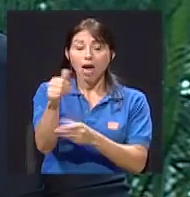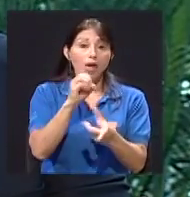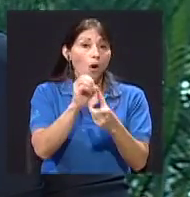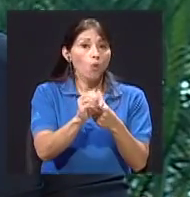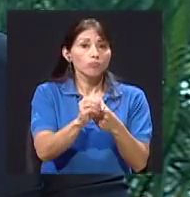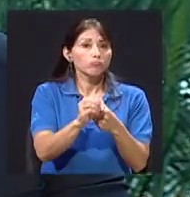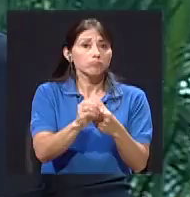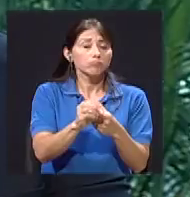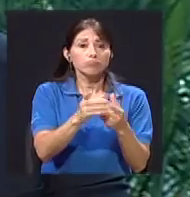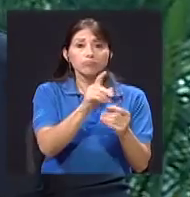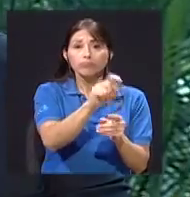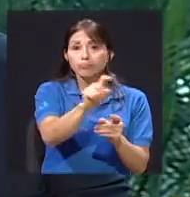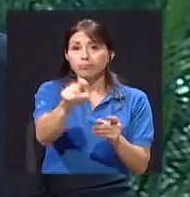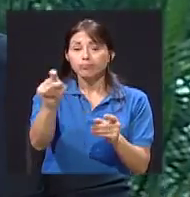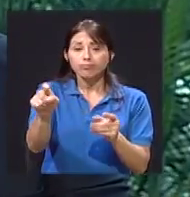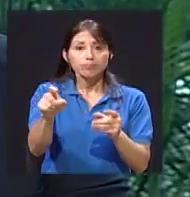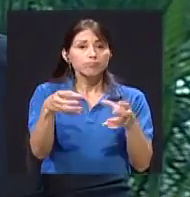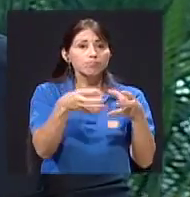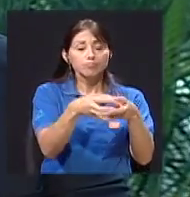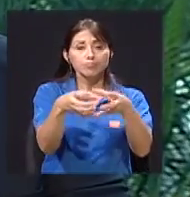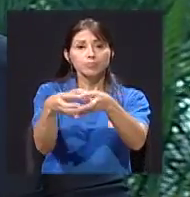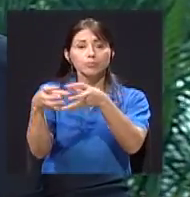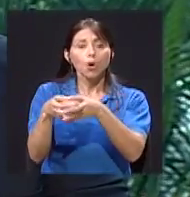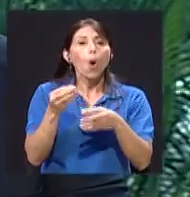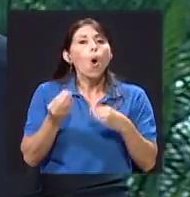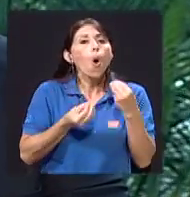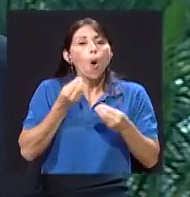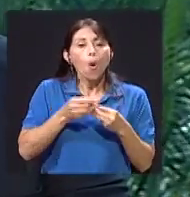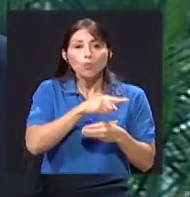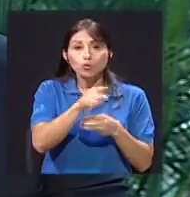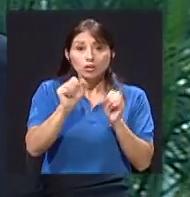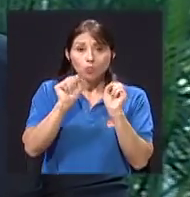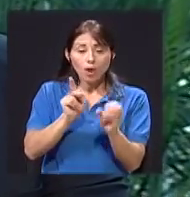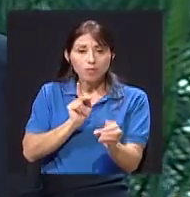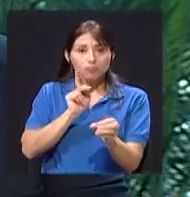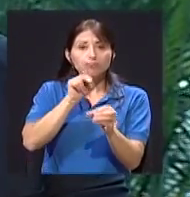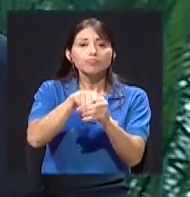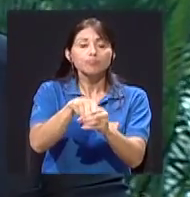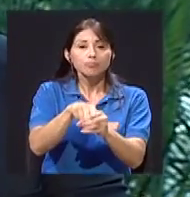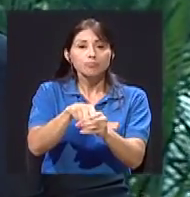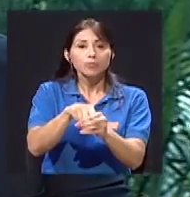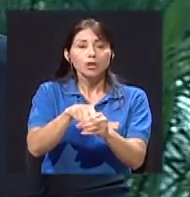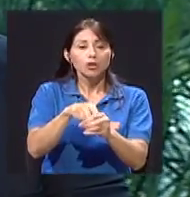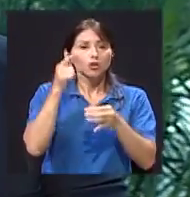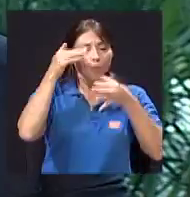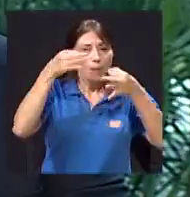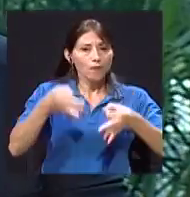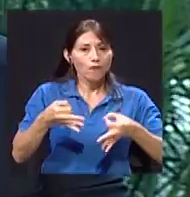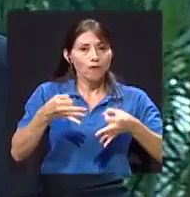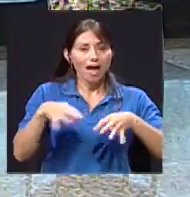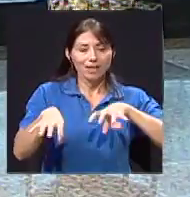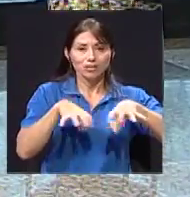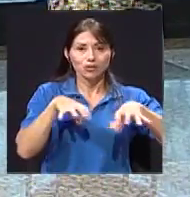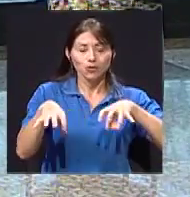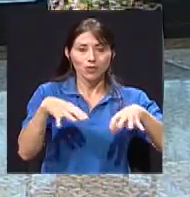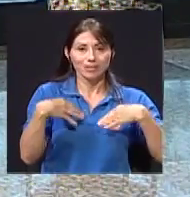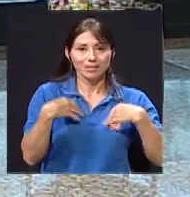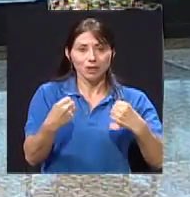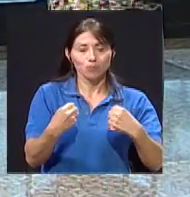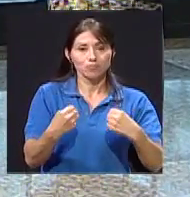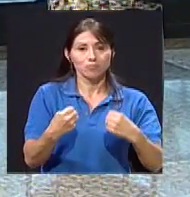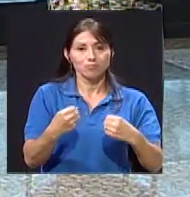pueda vincularse a la toma de decisiones y a las acciones colectivas en salud. Esa